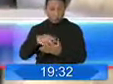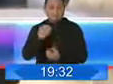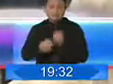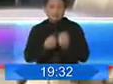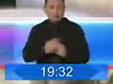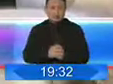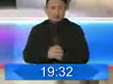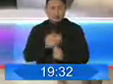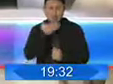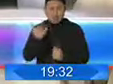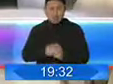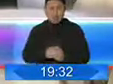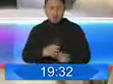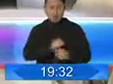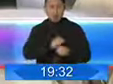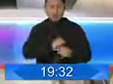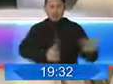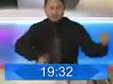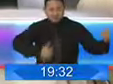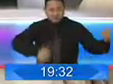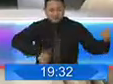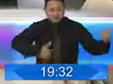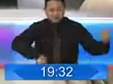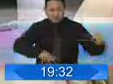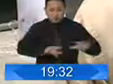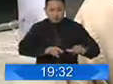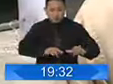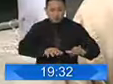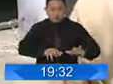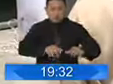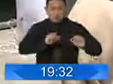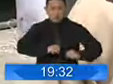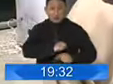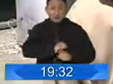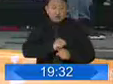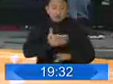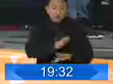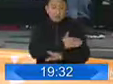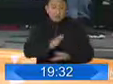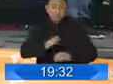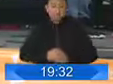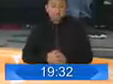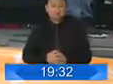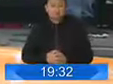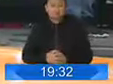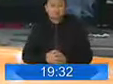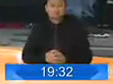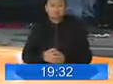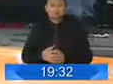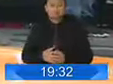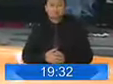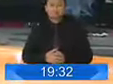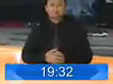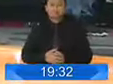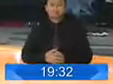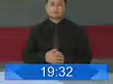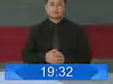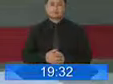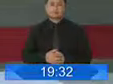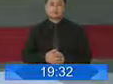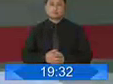qué mejor que hacer, ganar su tiempo a través de practicar la música. Informó Alison Corral.